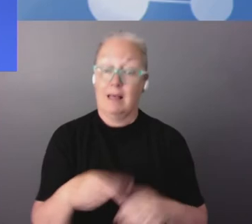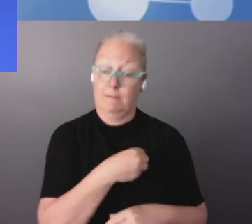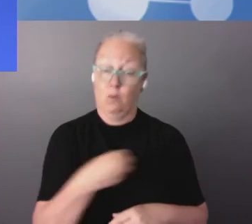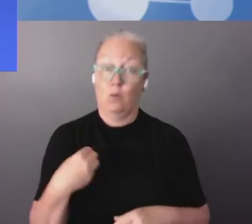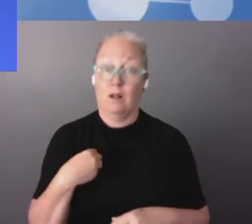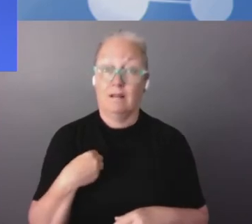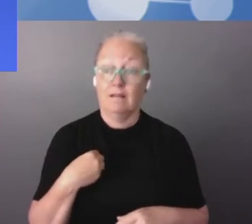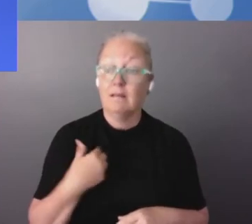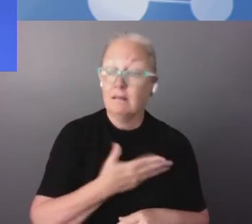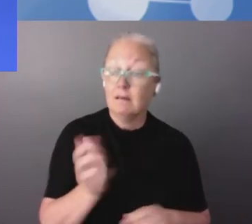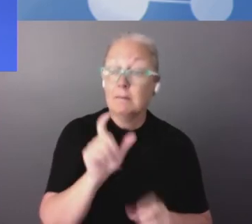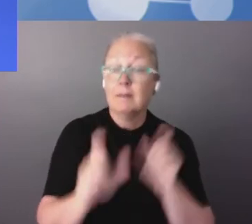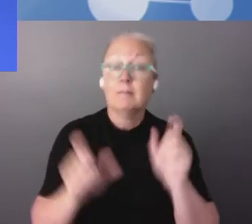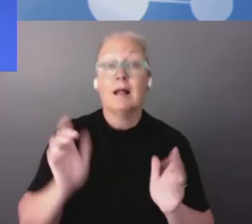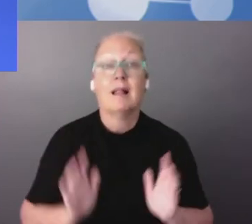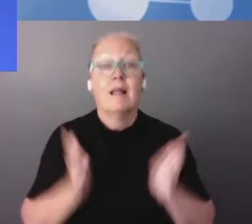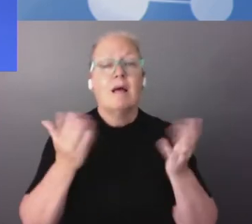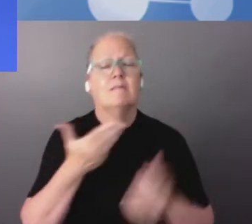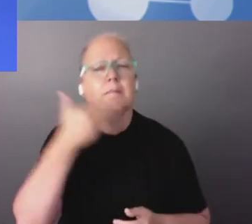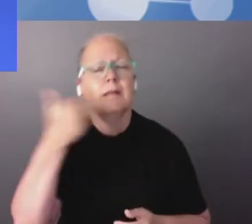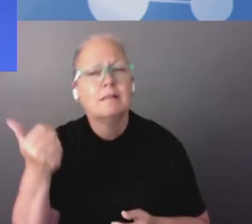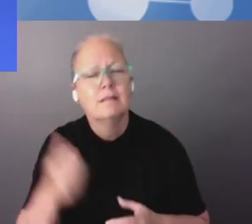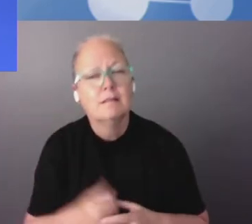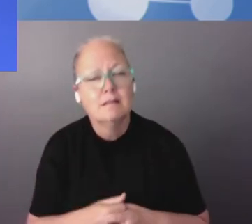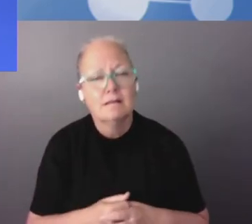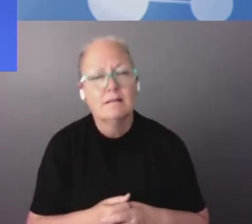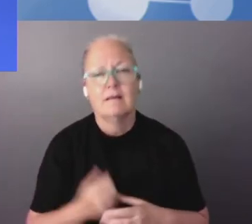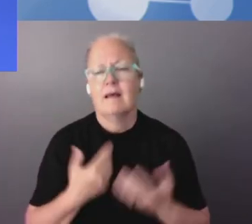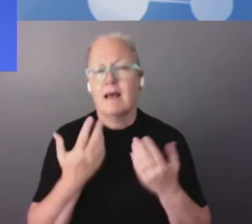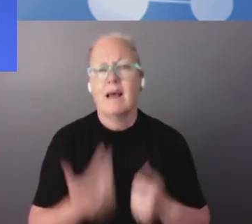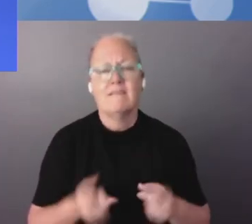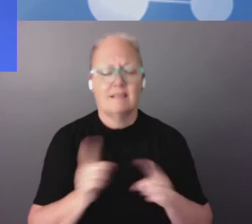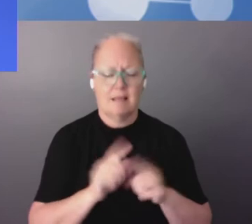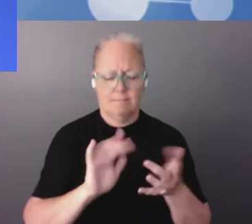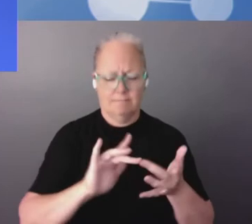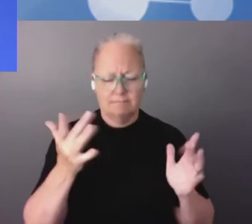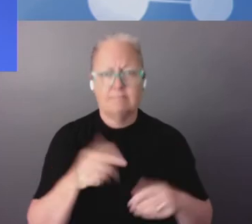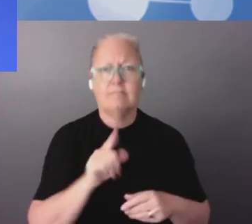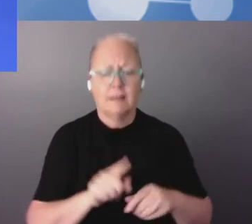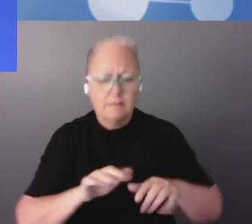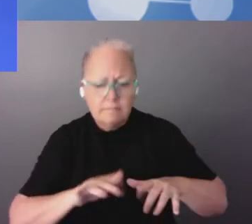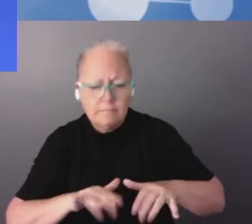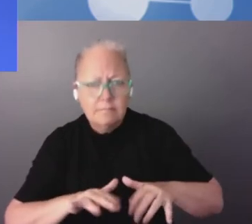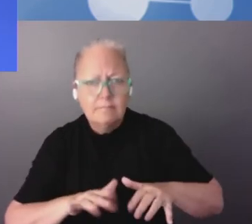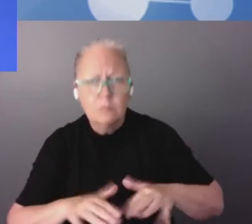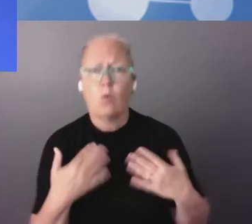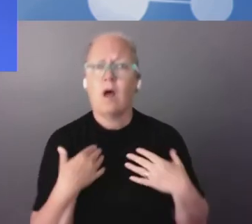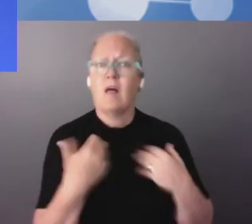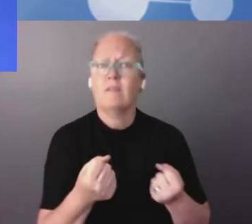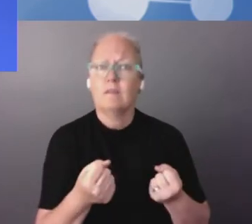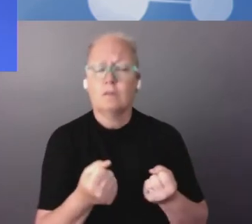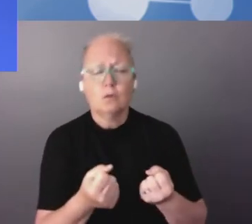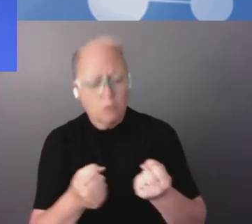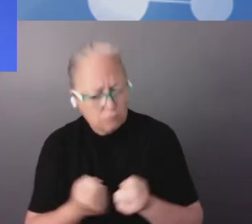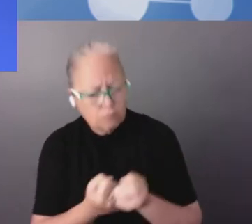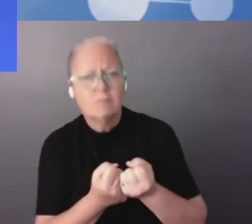soluciones digitales a tiempo. Estas serían las partes buenas de Internet. No obstante, al mismo